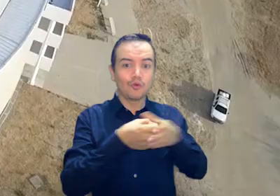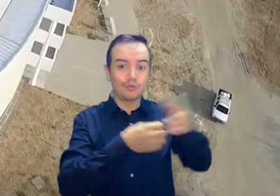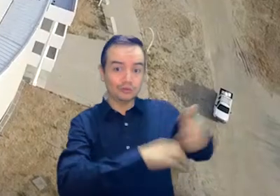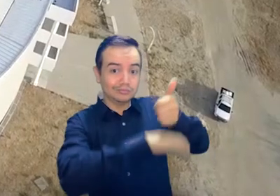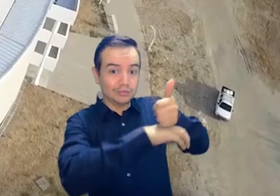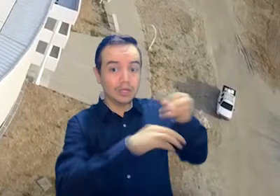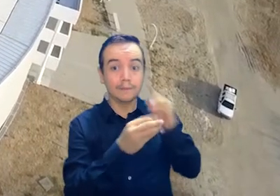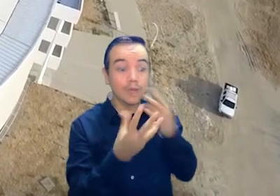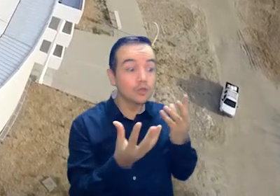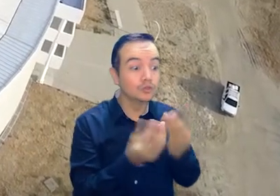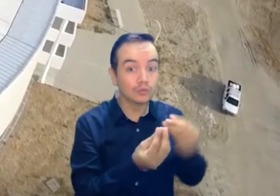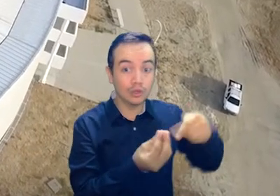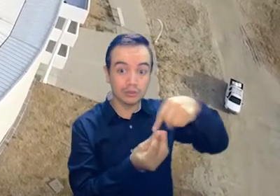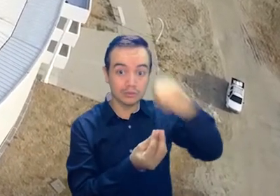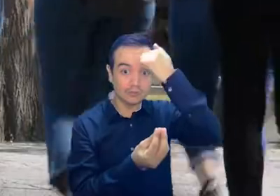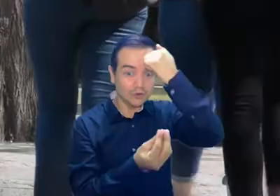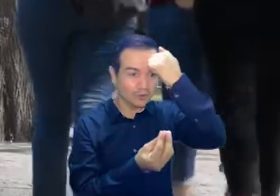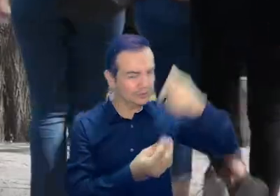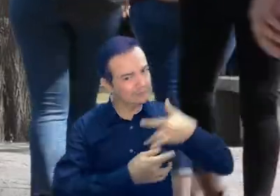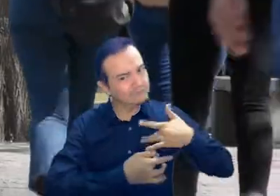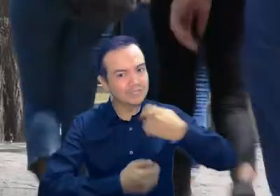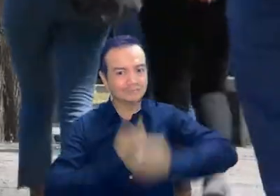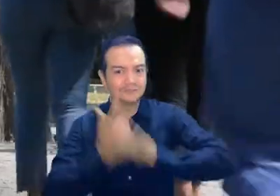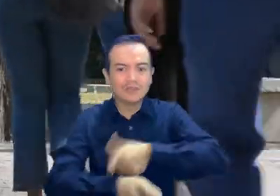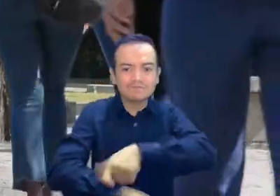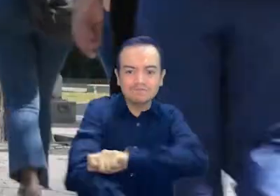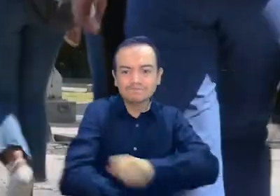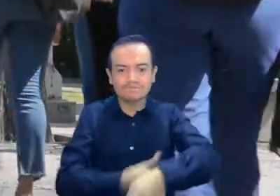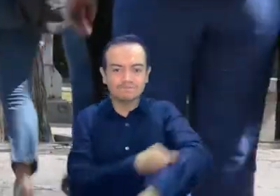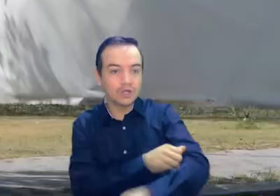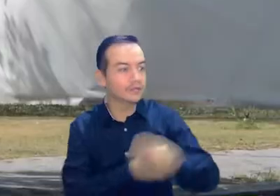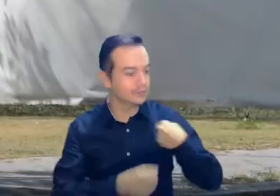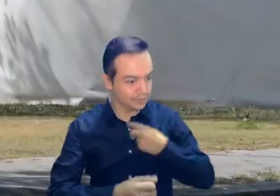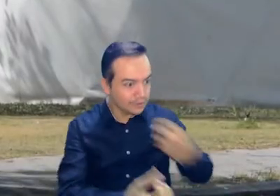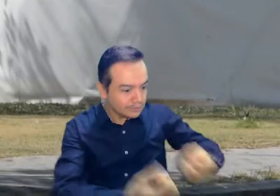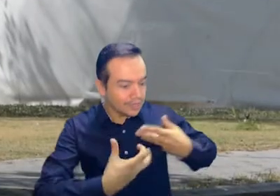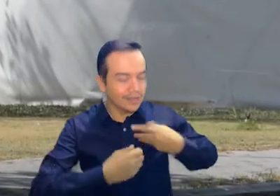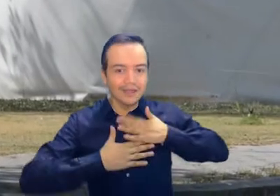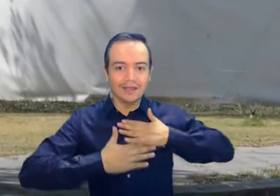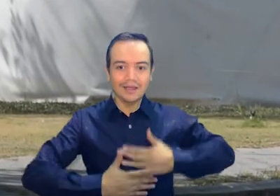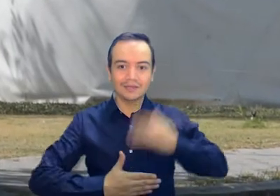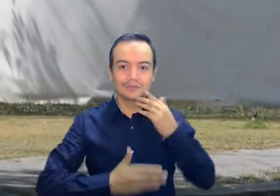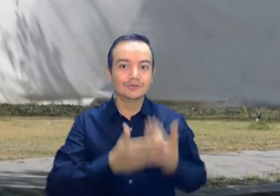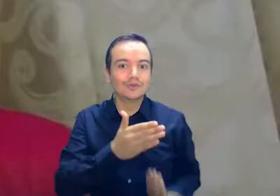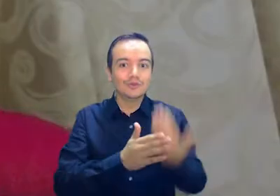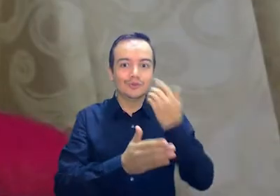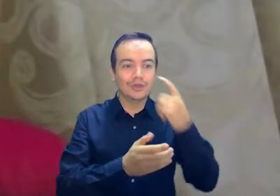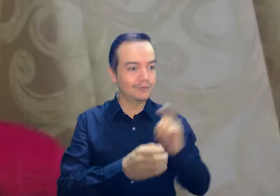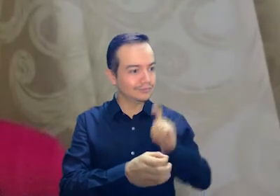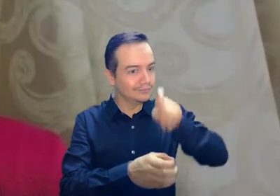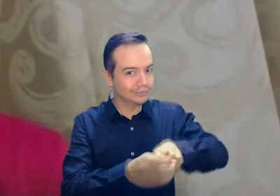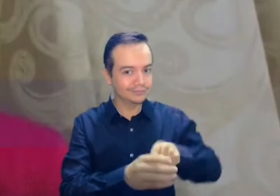docentes, porque nos han hecho sentir muy cómodos a la hora de este recibimiento como nuevos estudiantes. El haber ingresado a